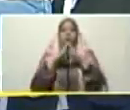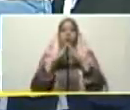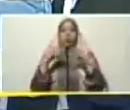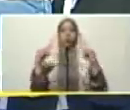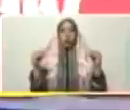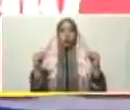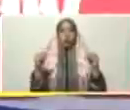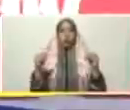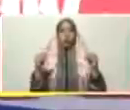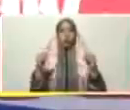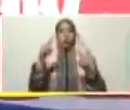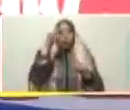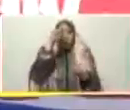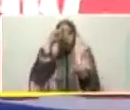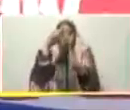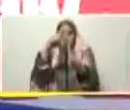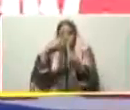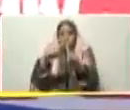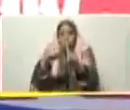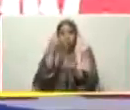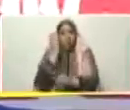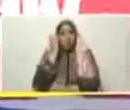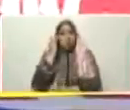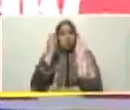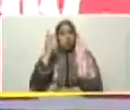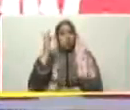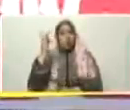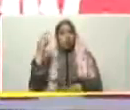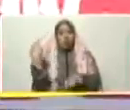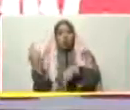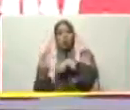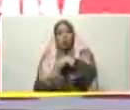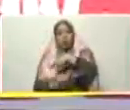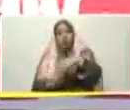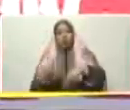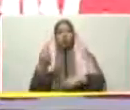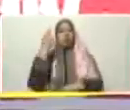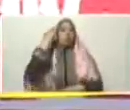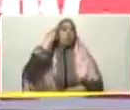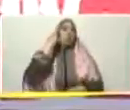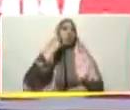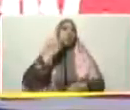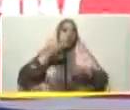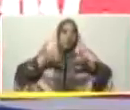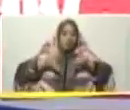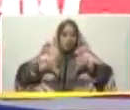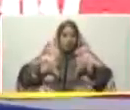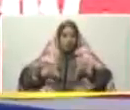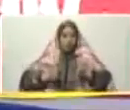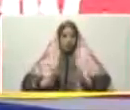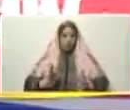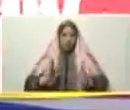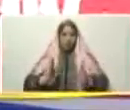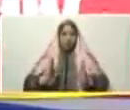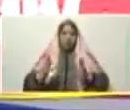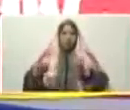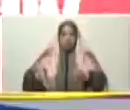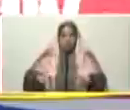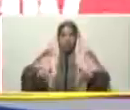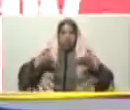para que se cumpla el sueño de que la revolución bolivariana nació para